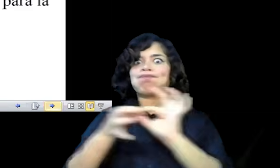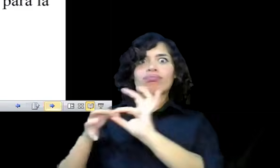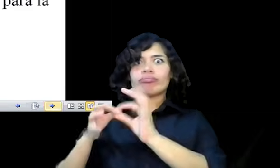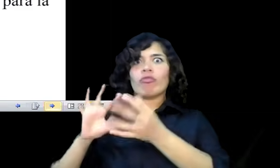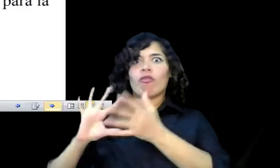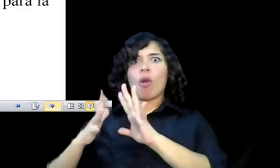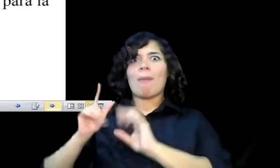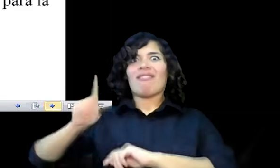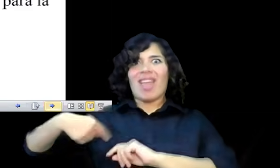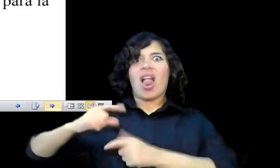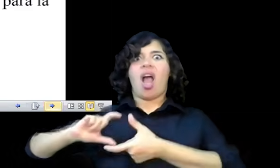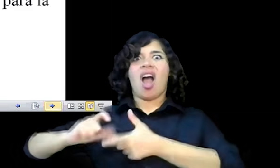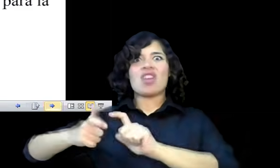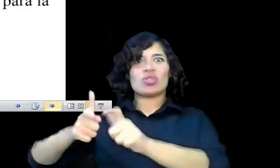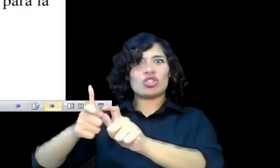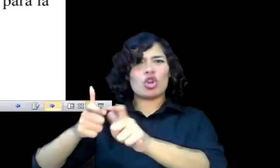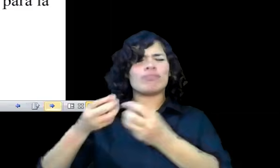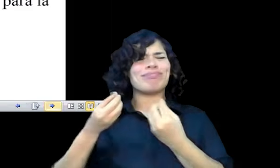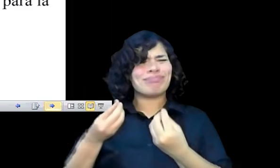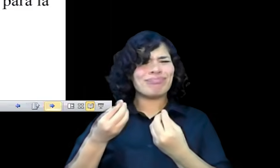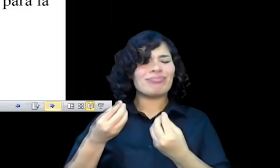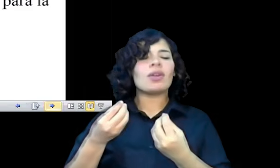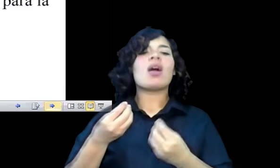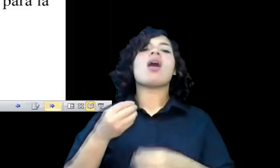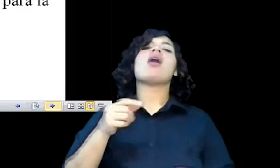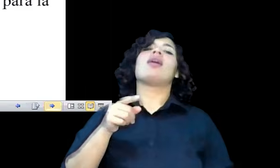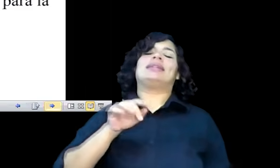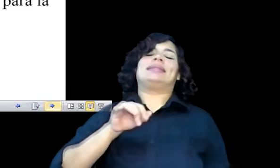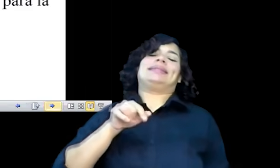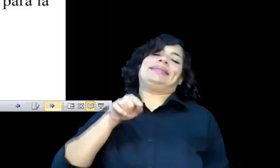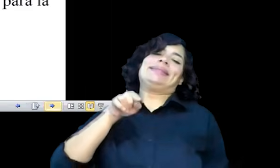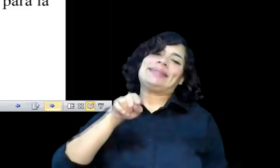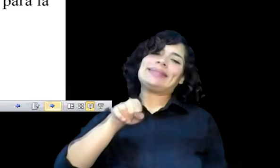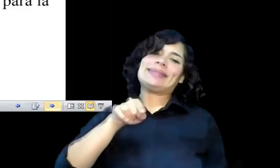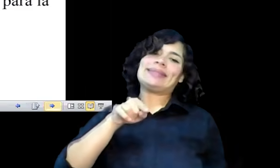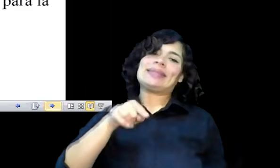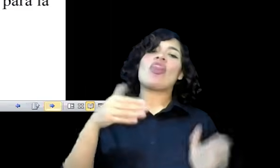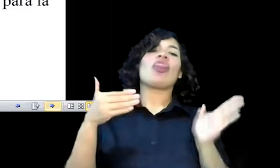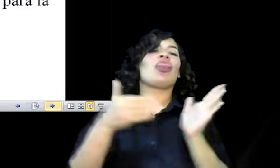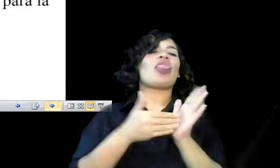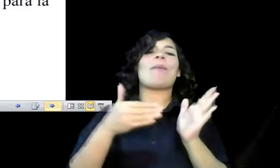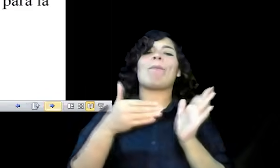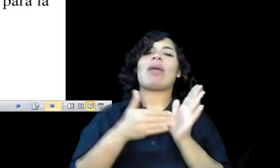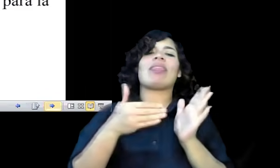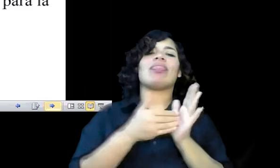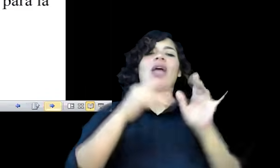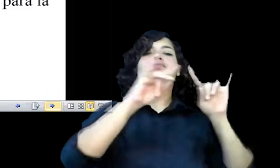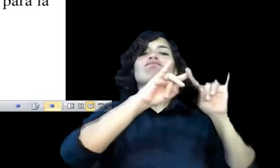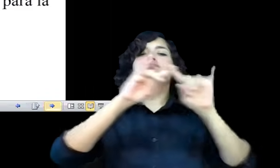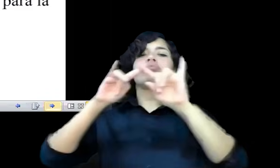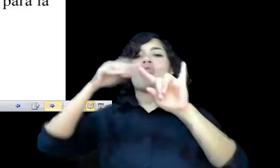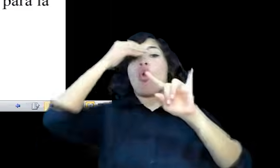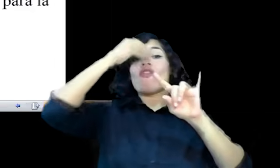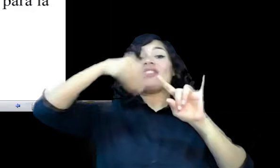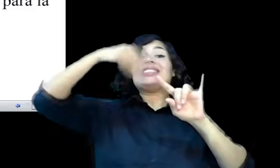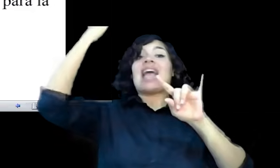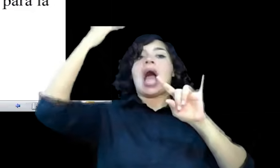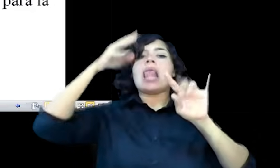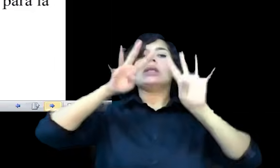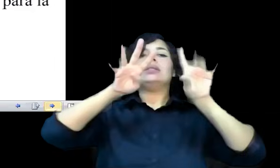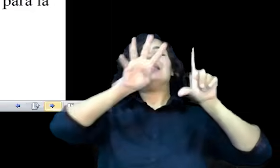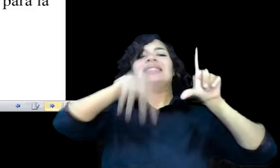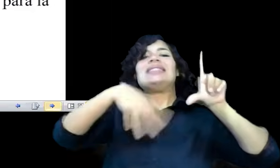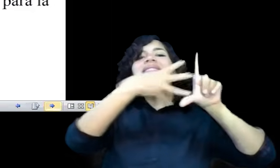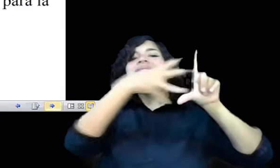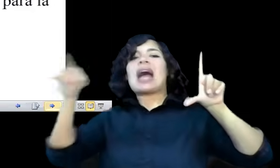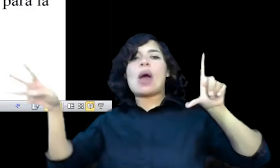actualizar son aquellos, ¿sí?, que publique el organismo en las tablas en